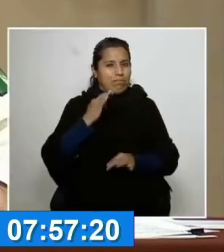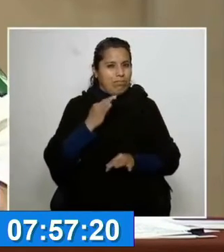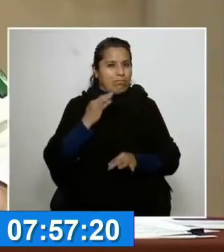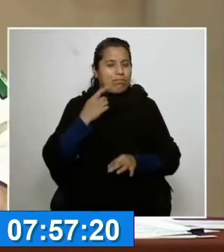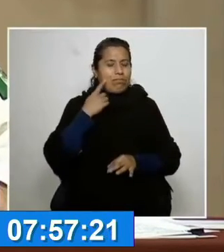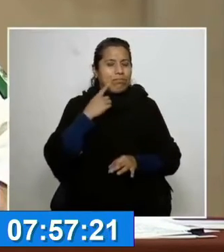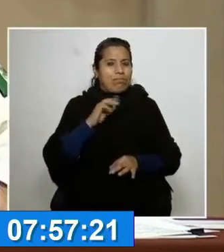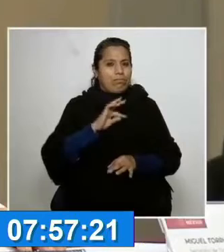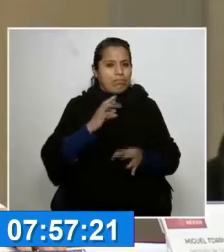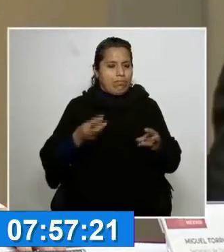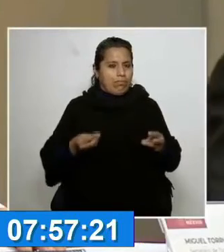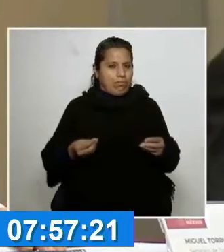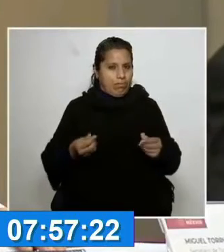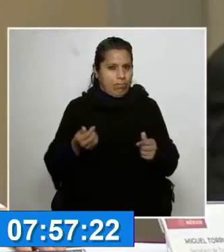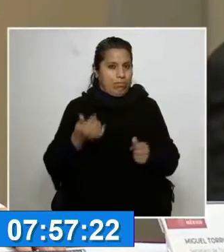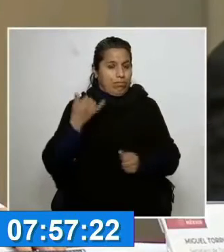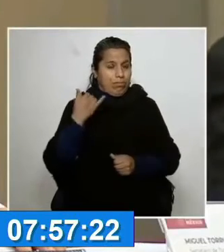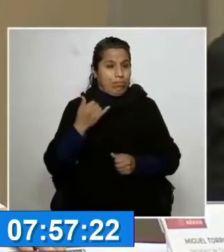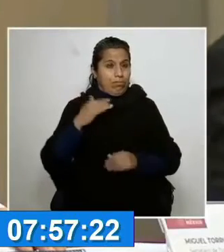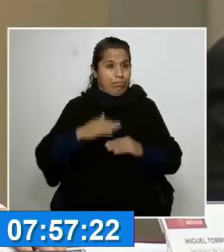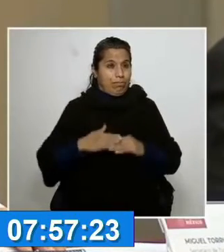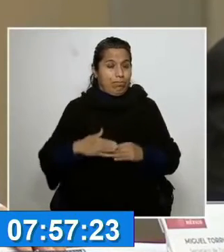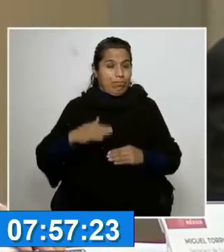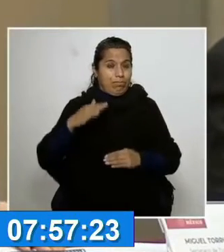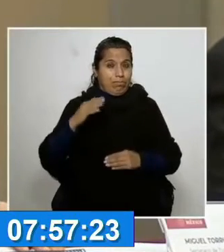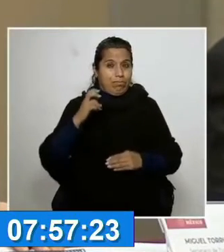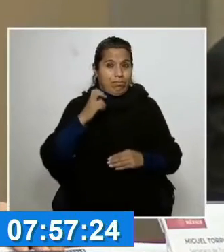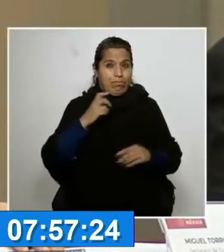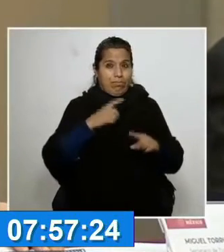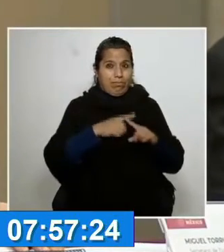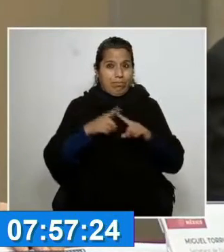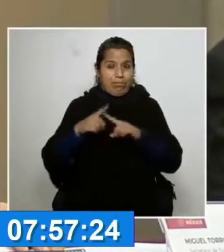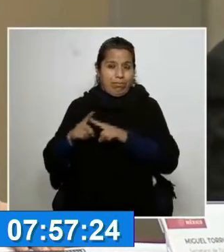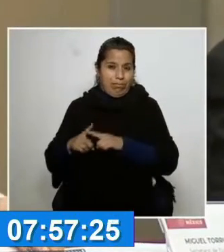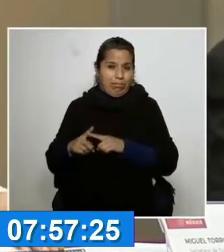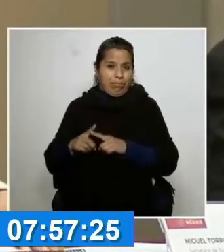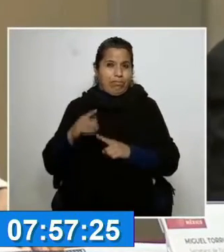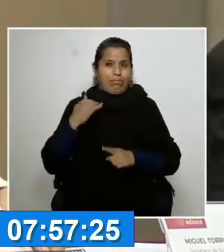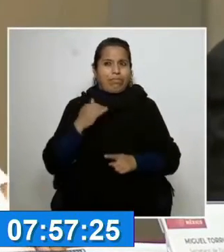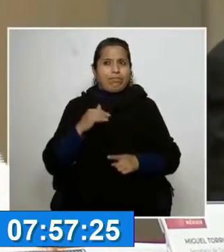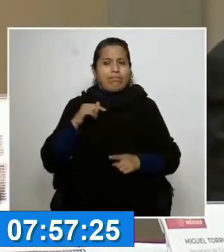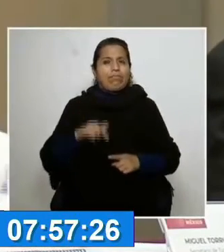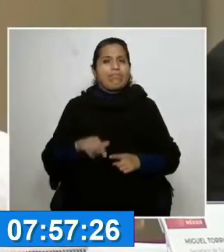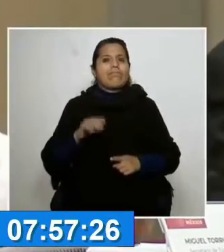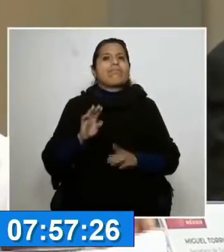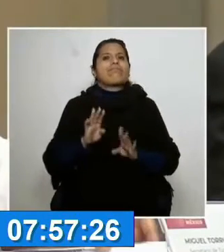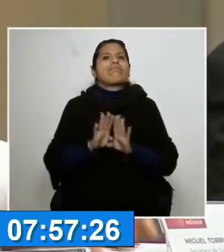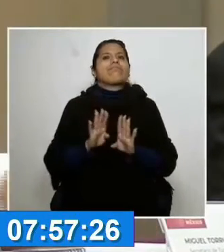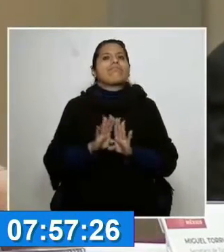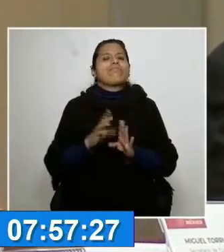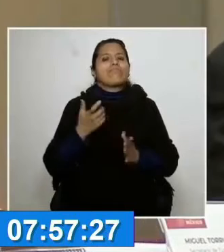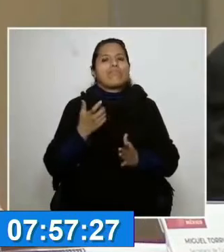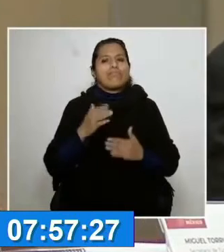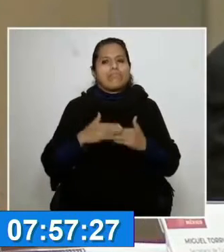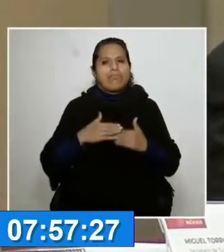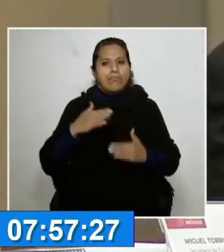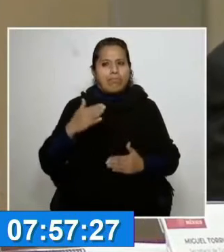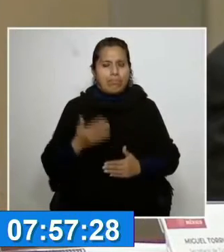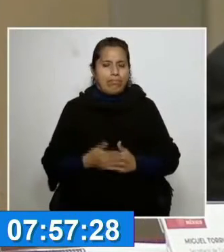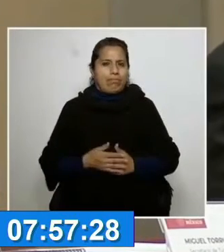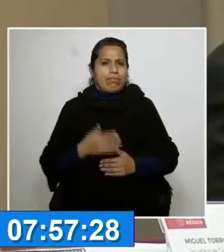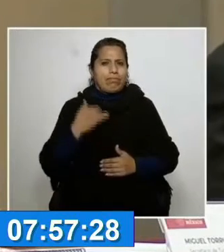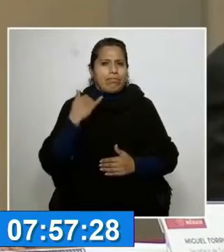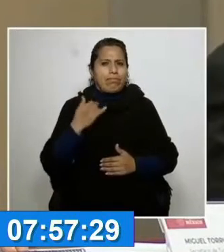que Zacatecas tendrá 2 eventos de talla internacional. El Darwin, donde participarán